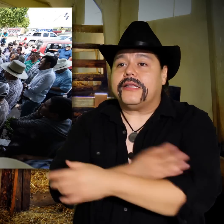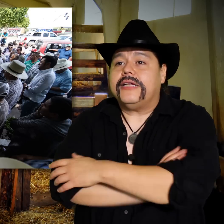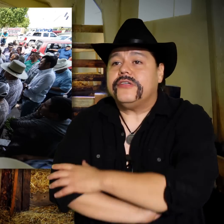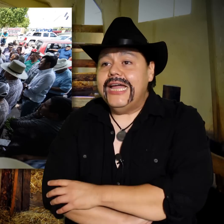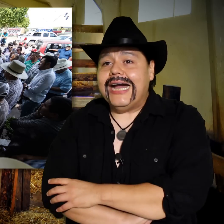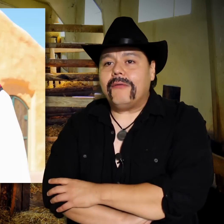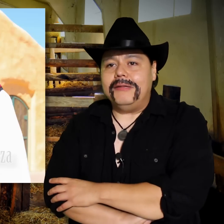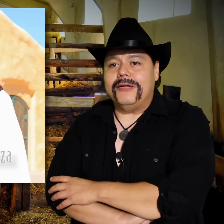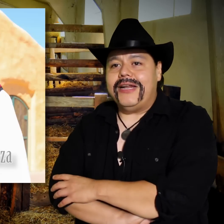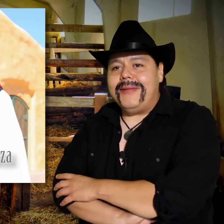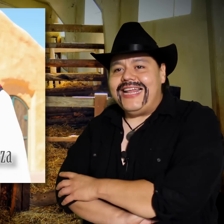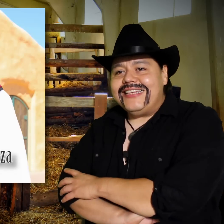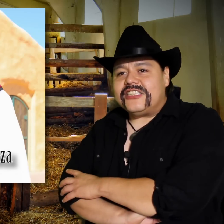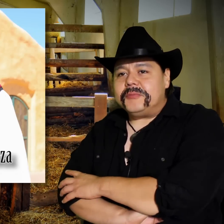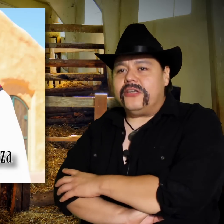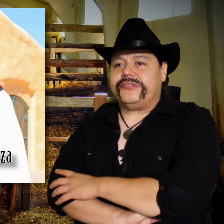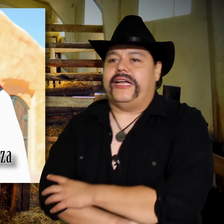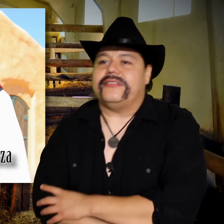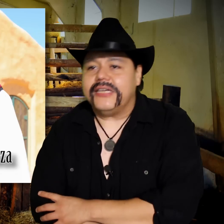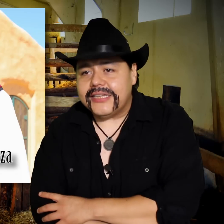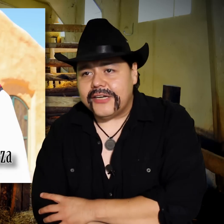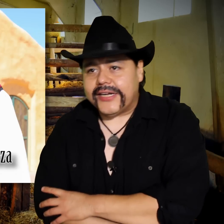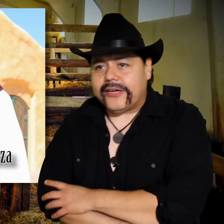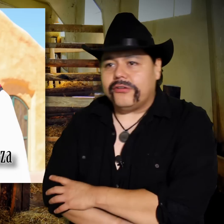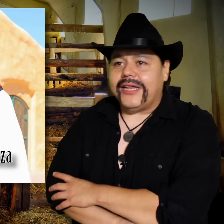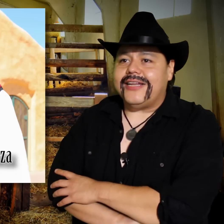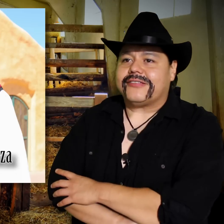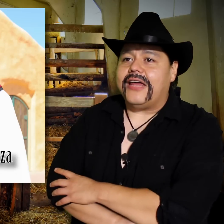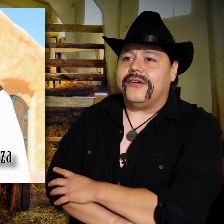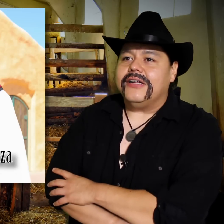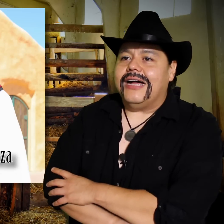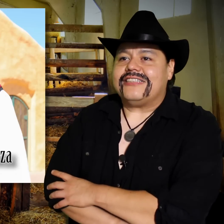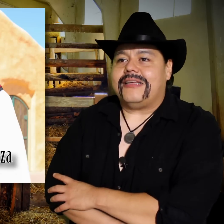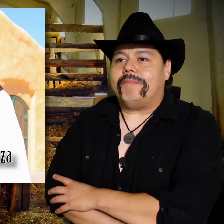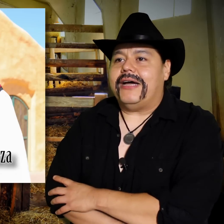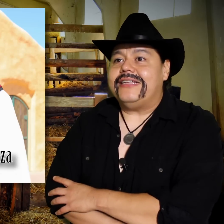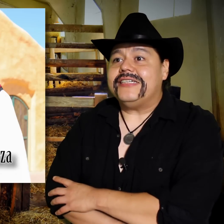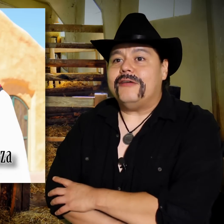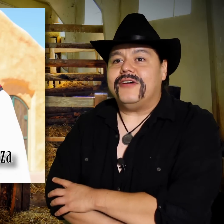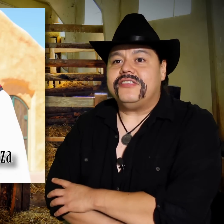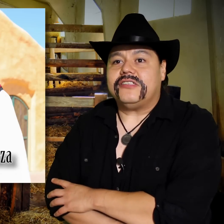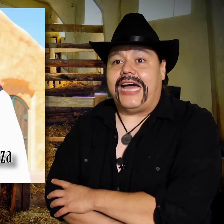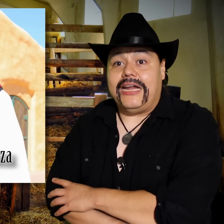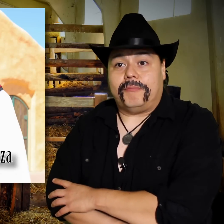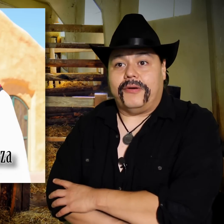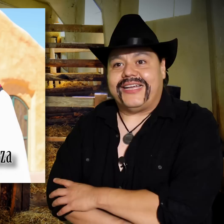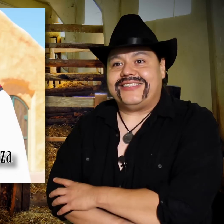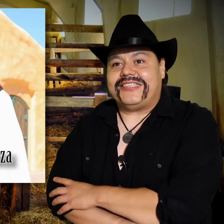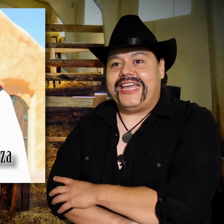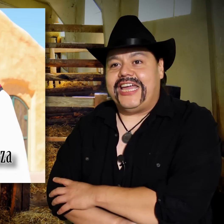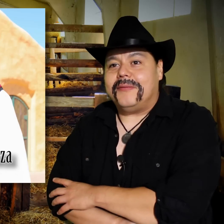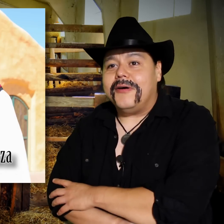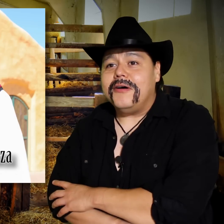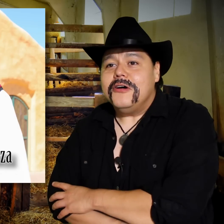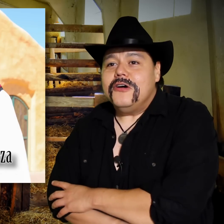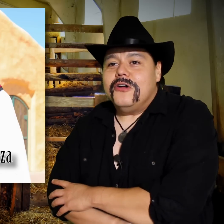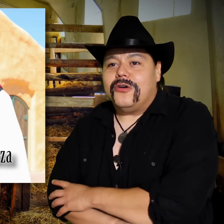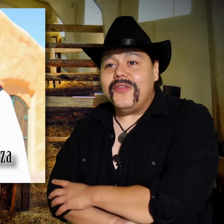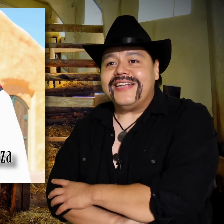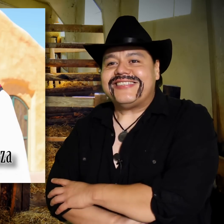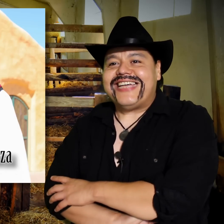cerrar las puertas, llega Juan Manuel Meléndez Espinosa, secretario de Agricultura del Estado. Hasta parece que fue a ciscar porque se